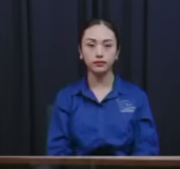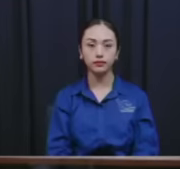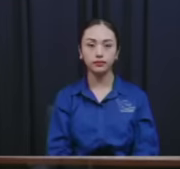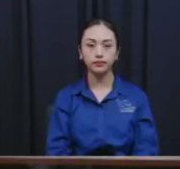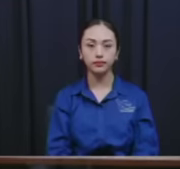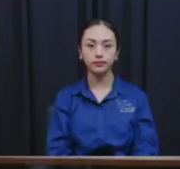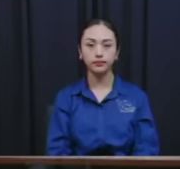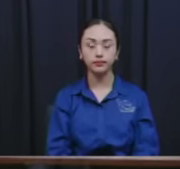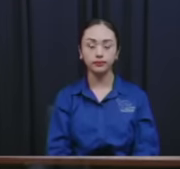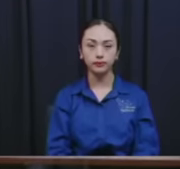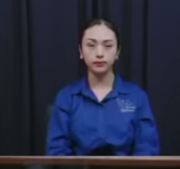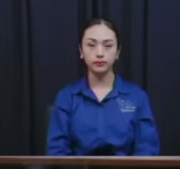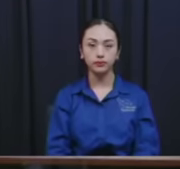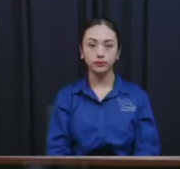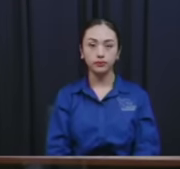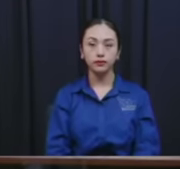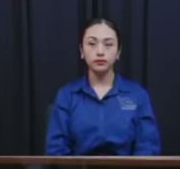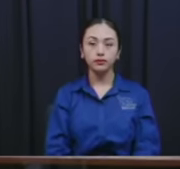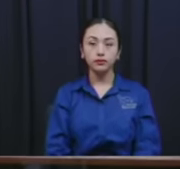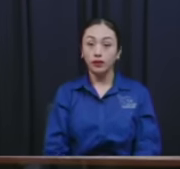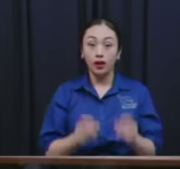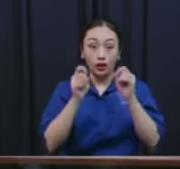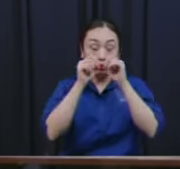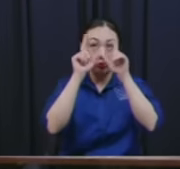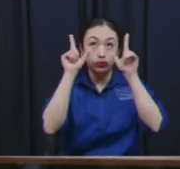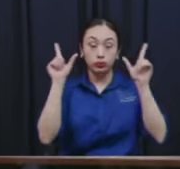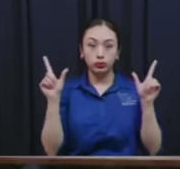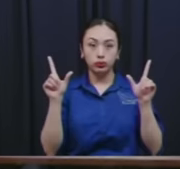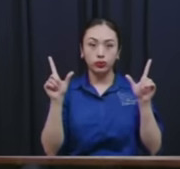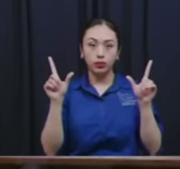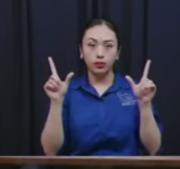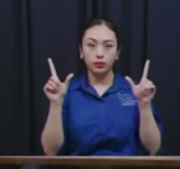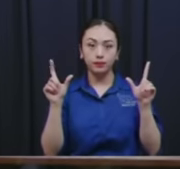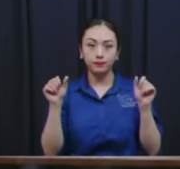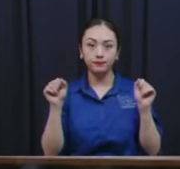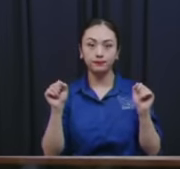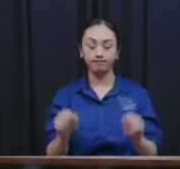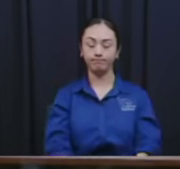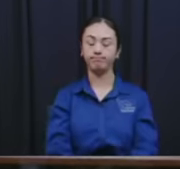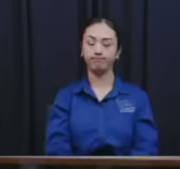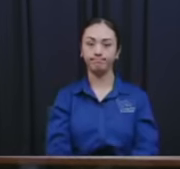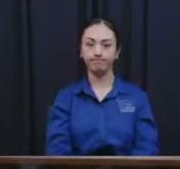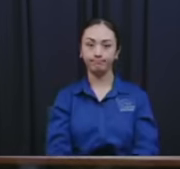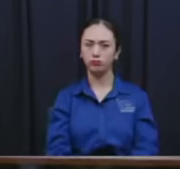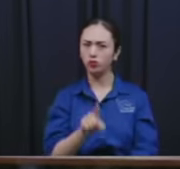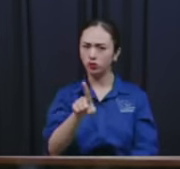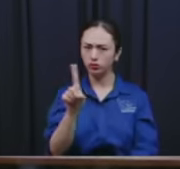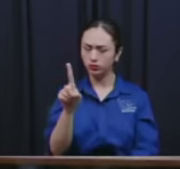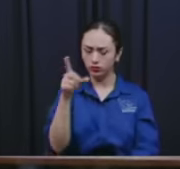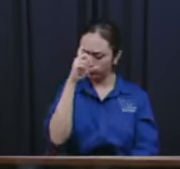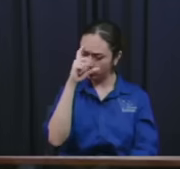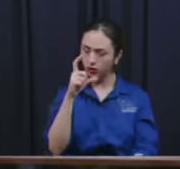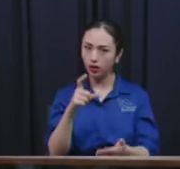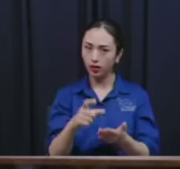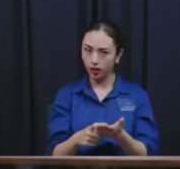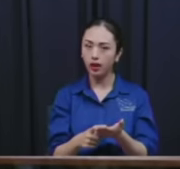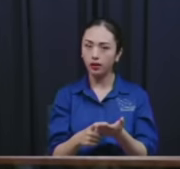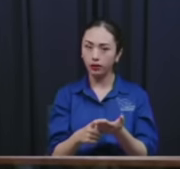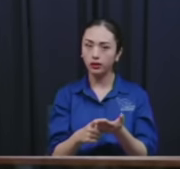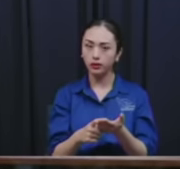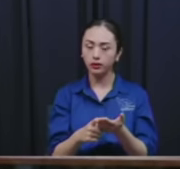am qué destino más tremendo No usted no le crea usted no le crea